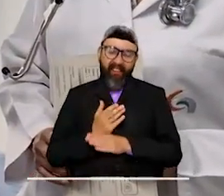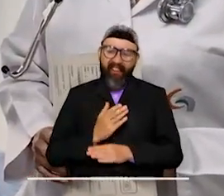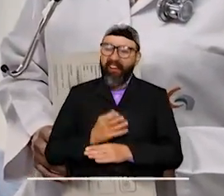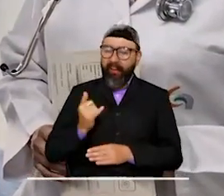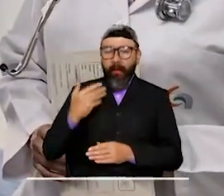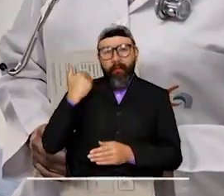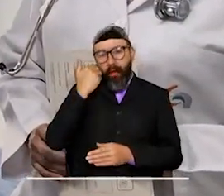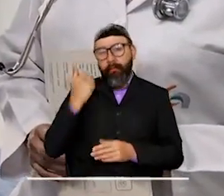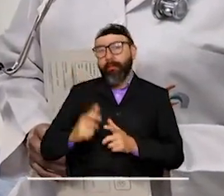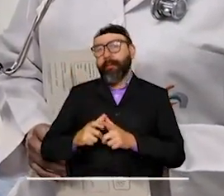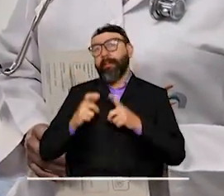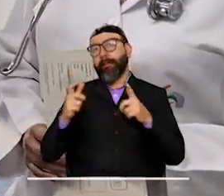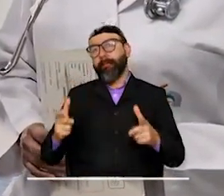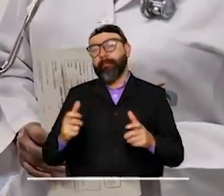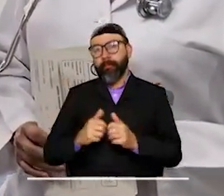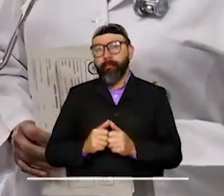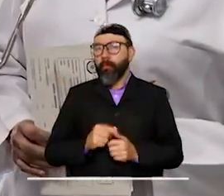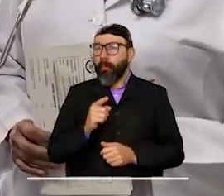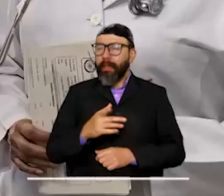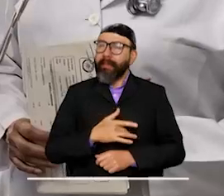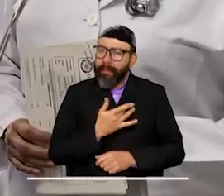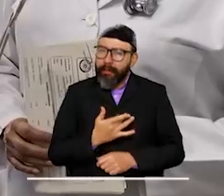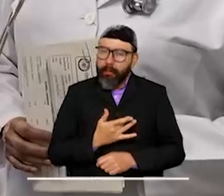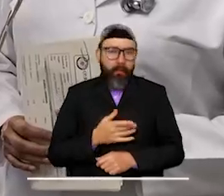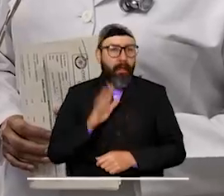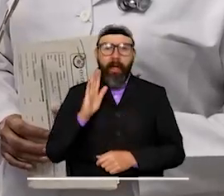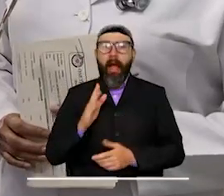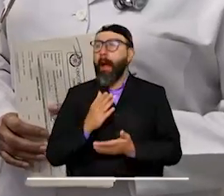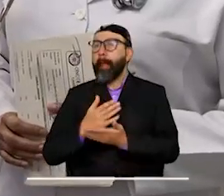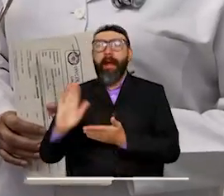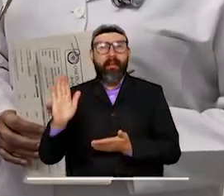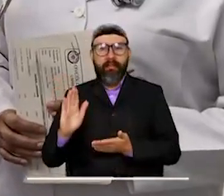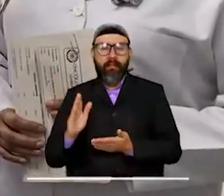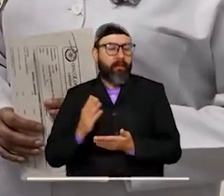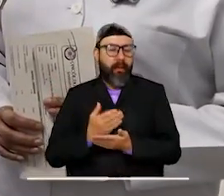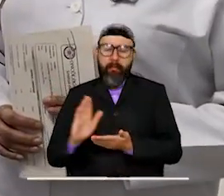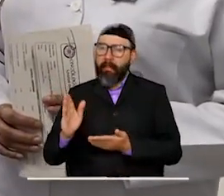Ante el síntoma, ustedes hagan las endoscopias. Así les toque